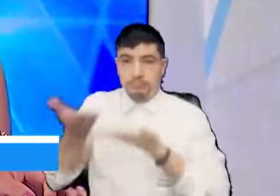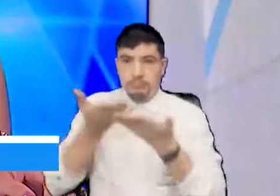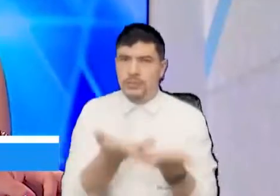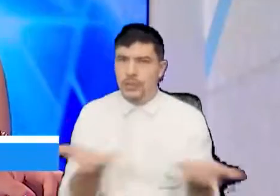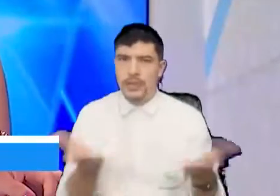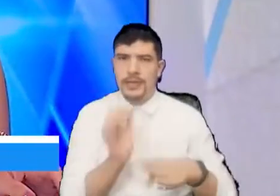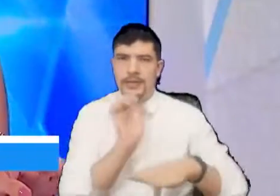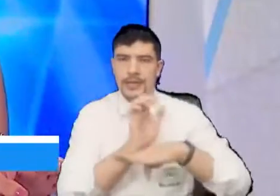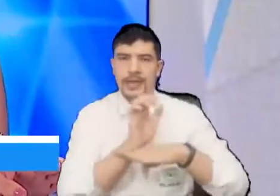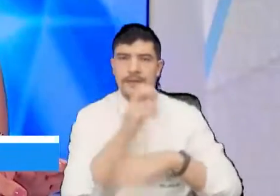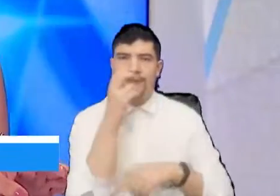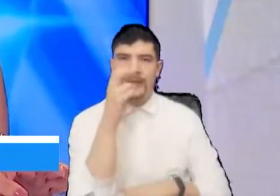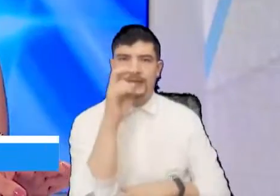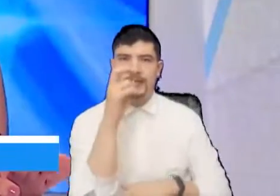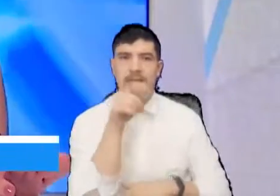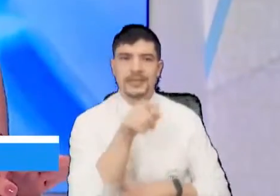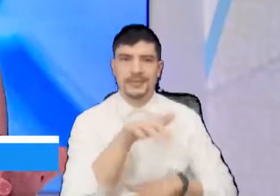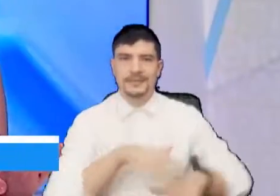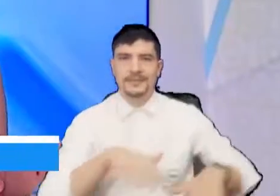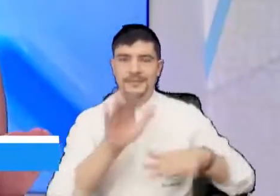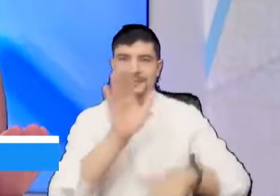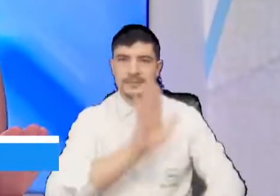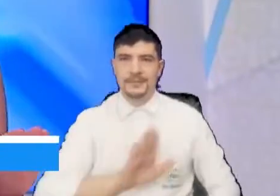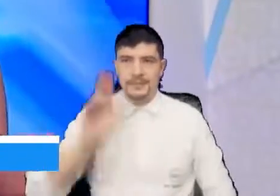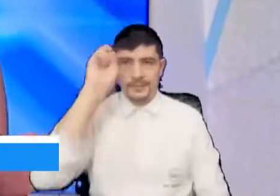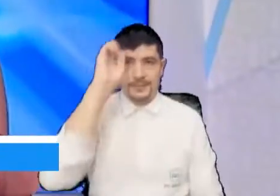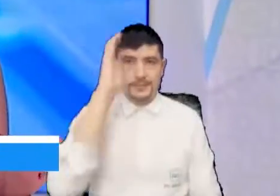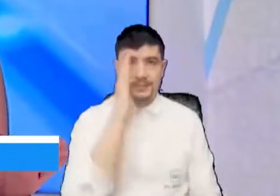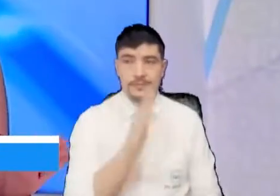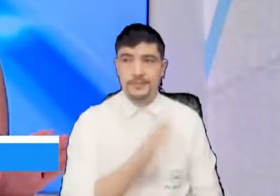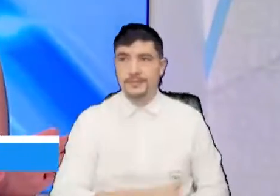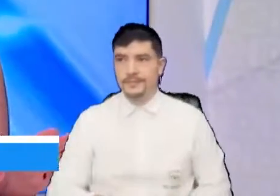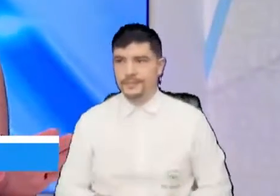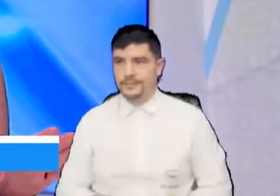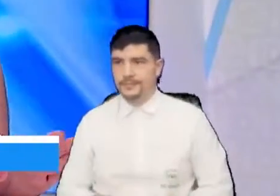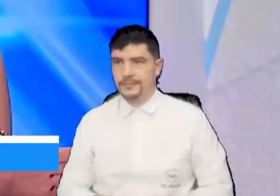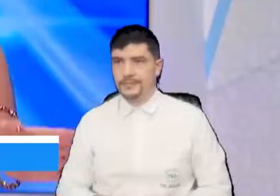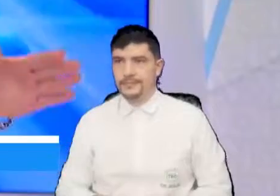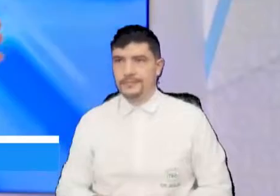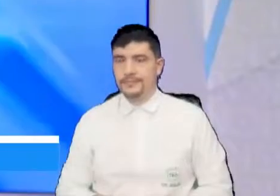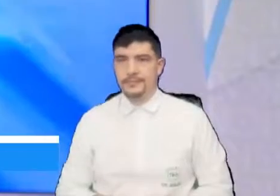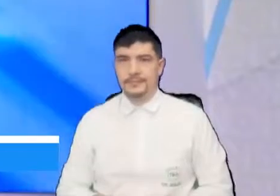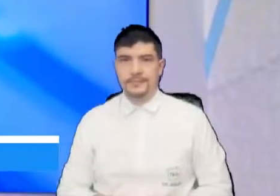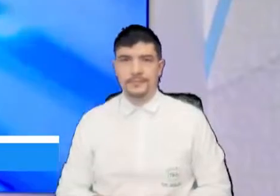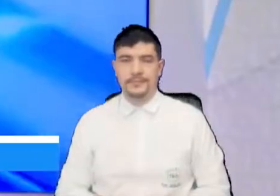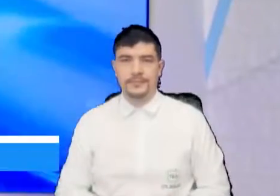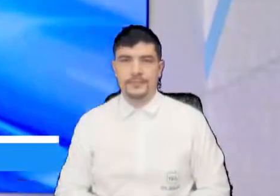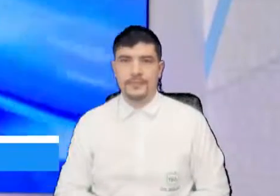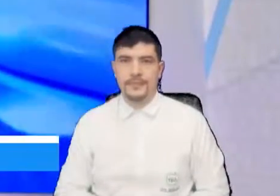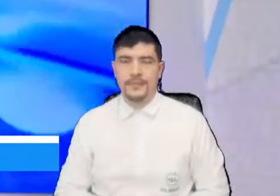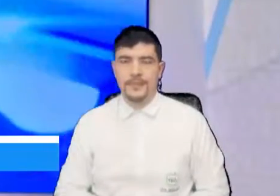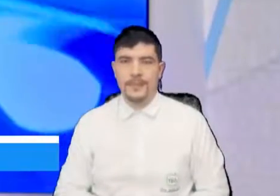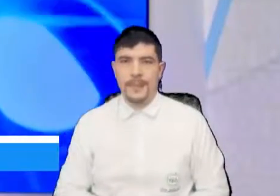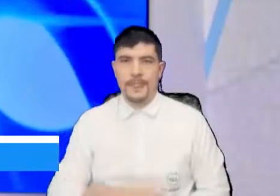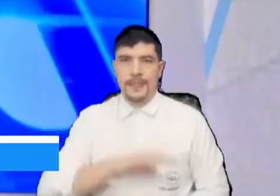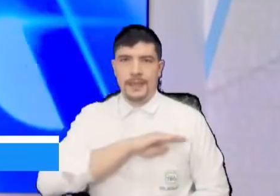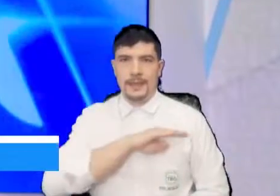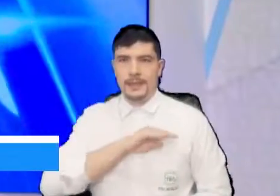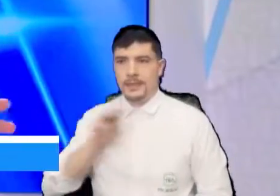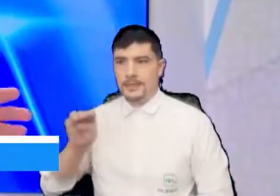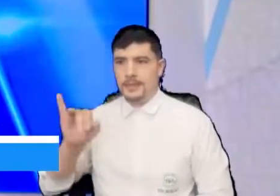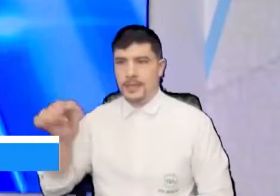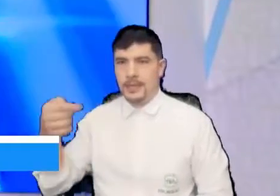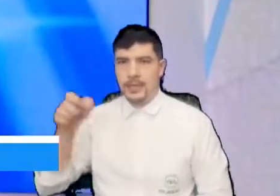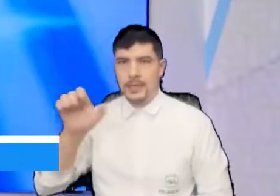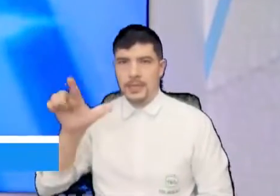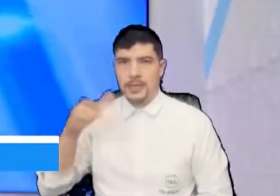En otras noticias, el alcalde de Florida Blanca, Miguel Moreno, presentó un proyecto de acuerdo al área metropolitana para reactivar las rutas de transporte colectivo